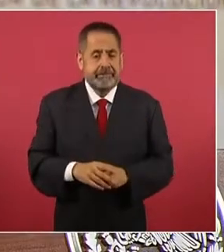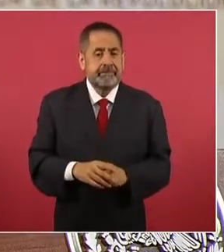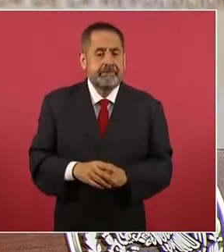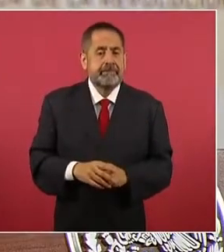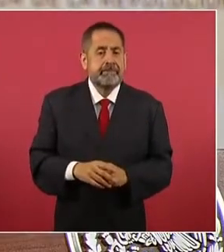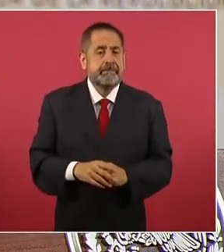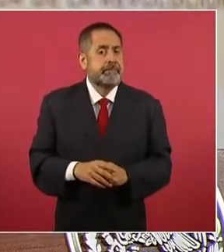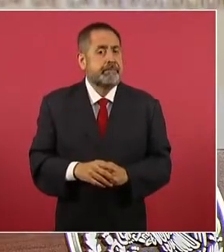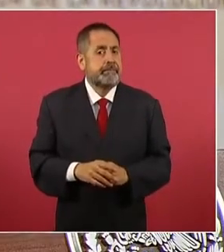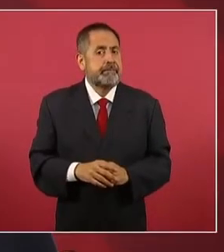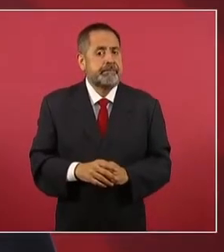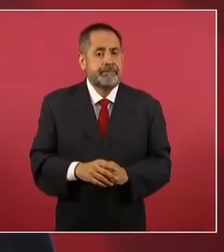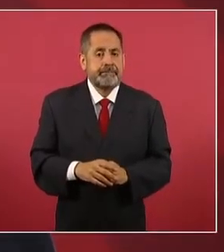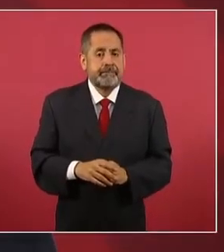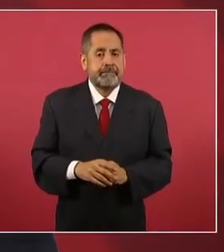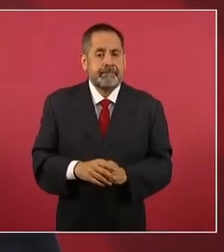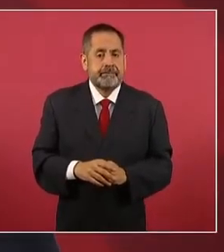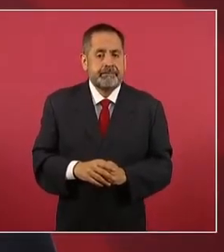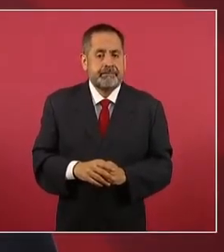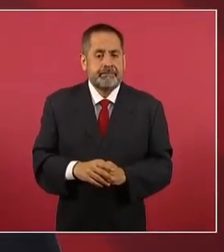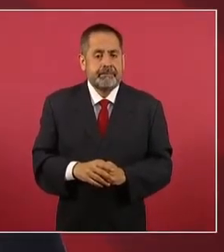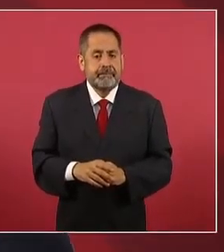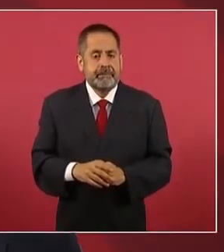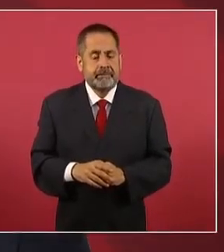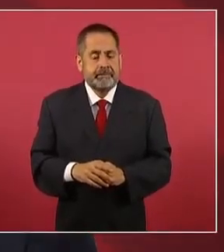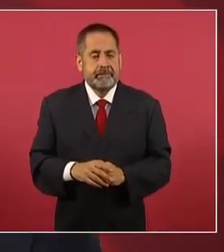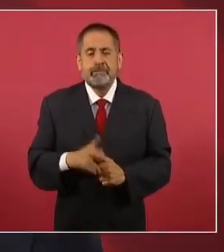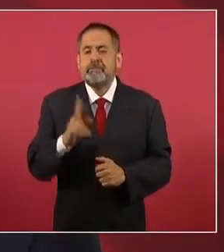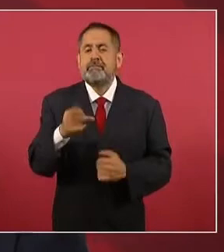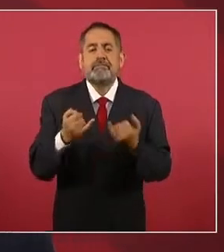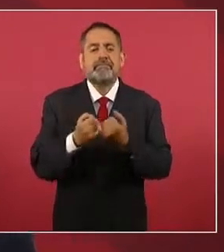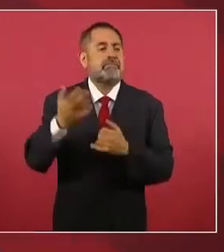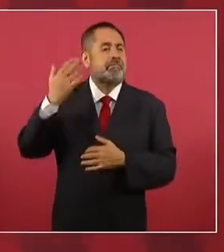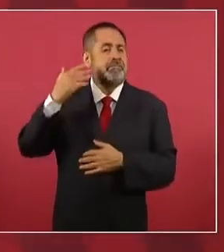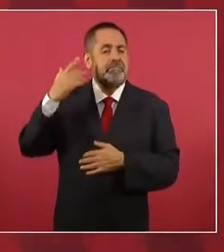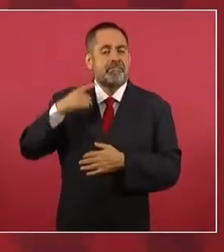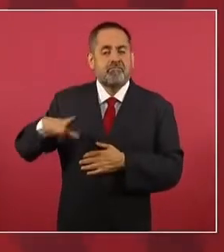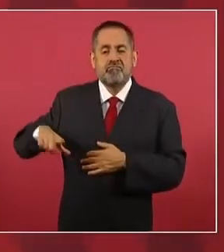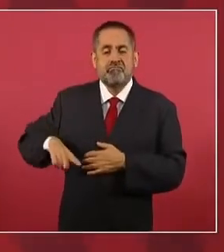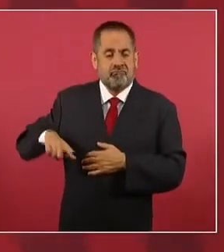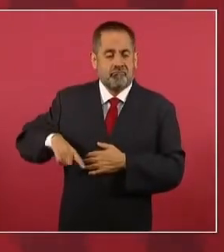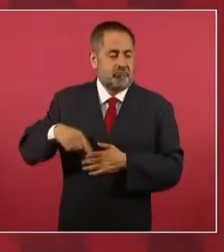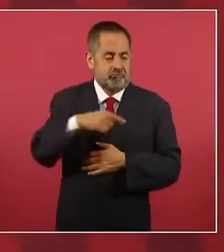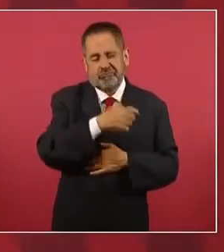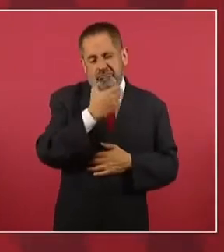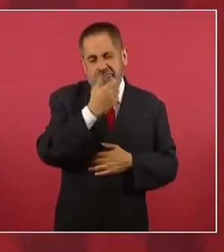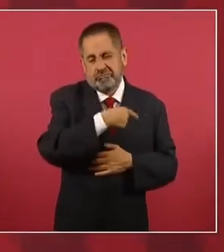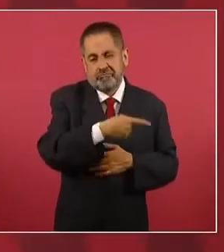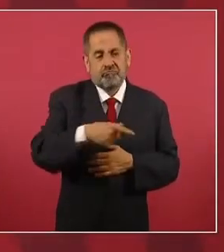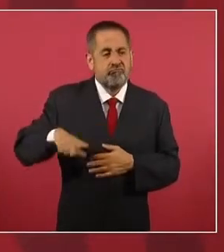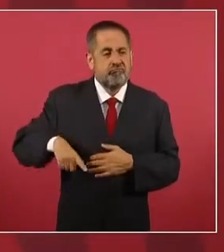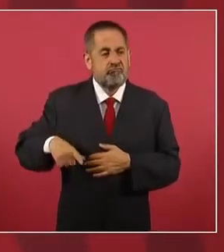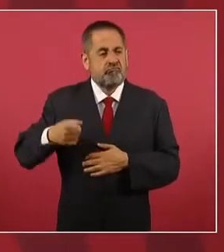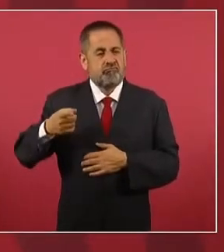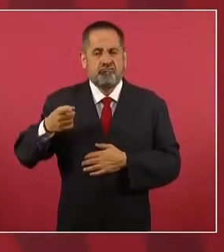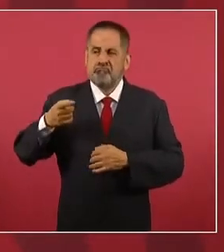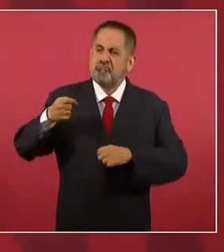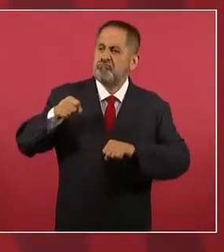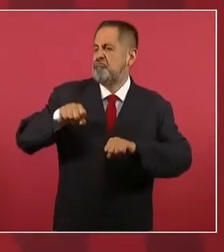como son los gobiernos autoritarios, conservadores, que